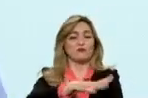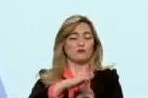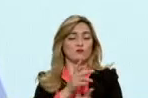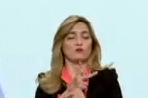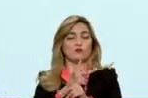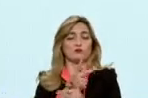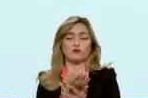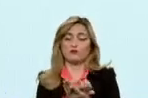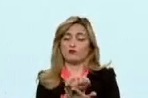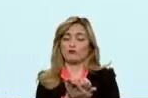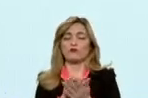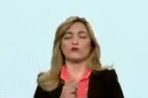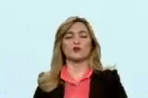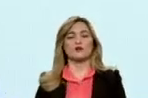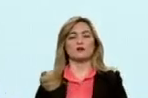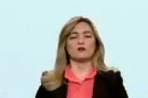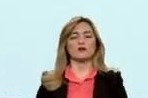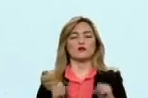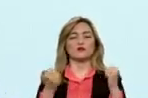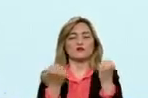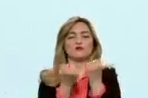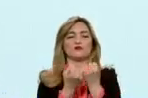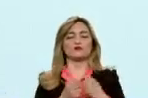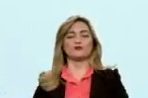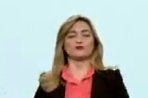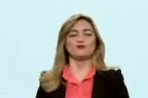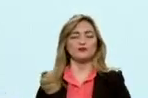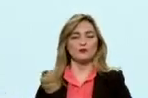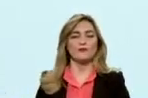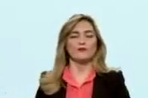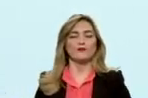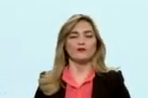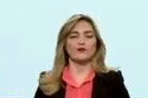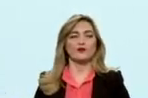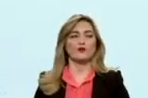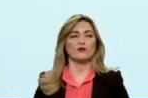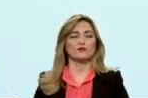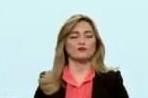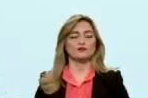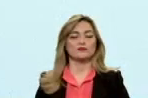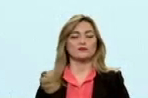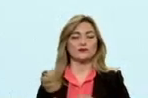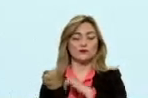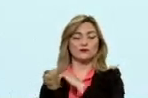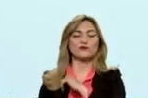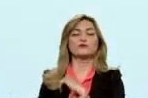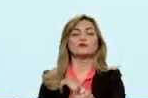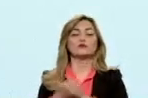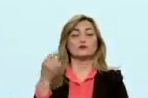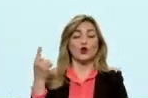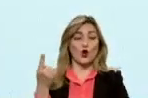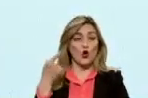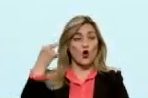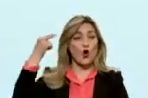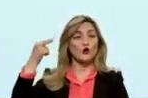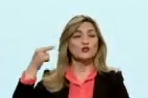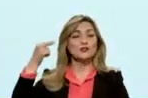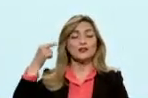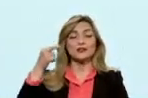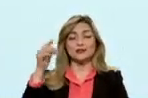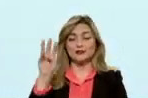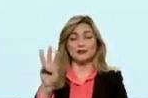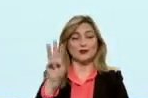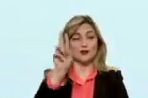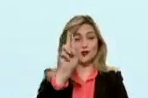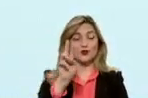vista económico, dentro del punto de vista social. Por ejemplo, Londres. En Londres cada vez, todos